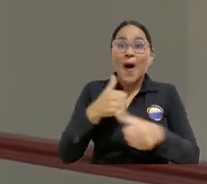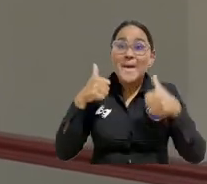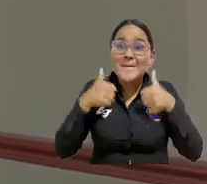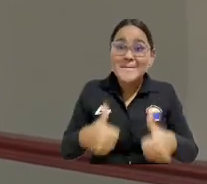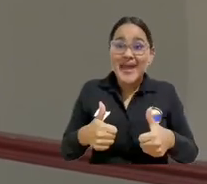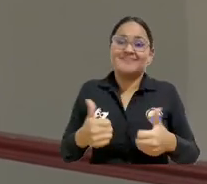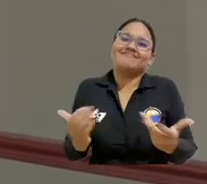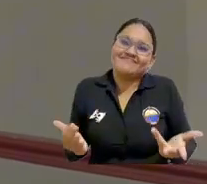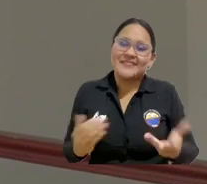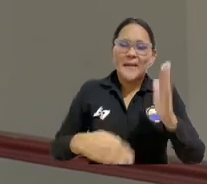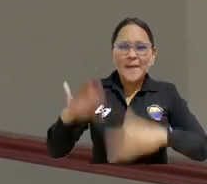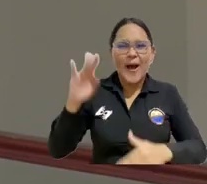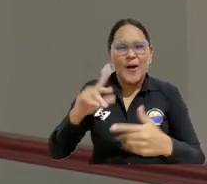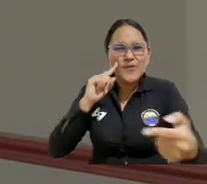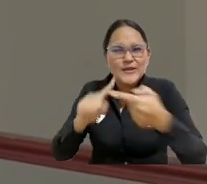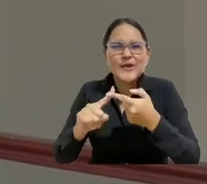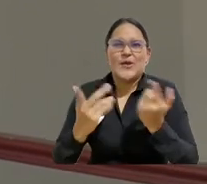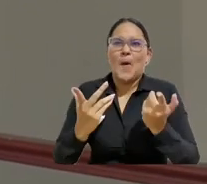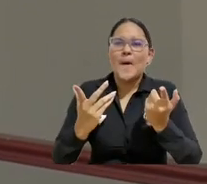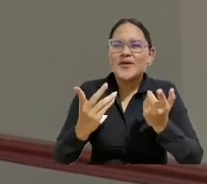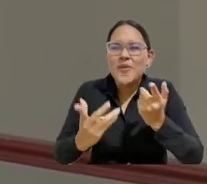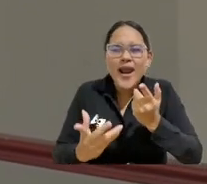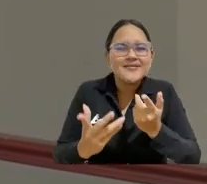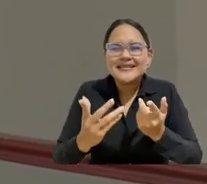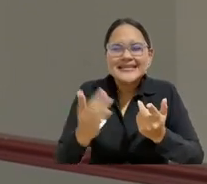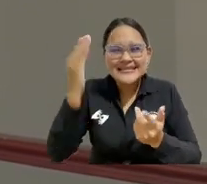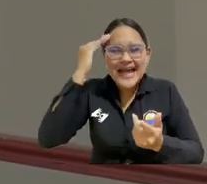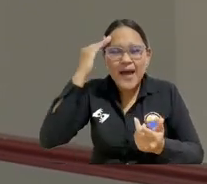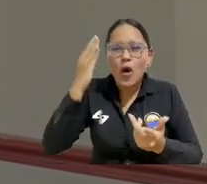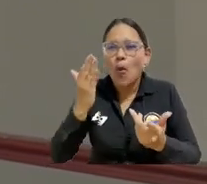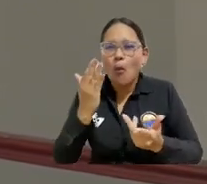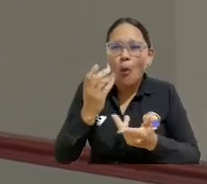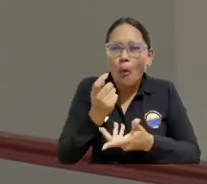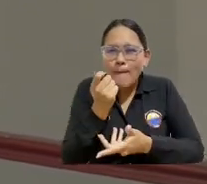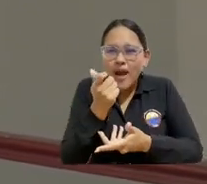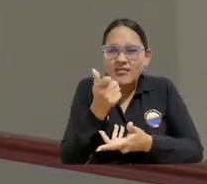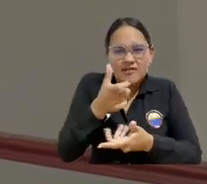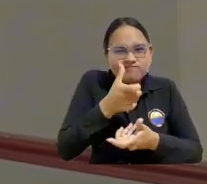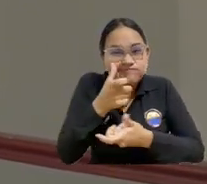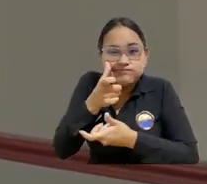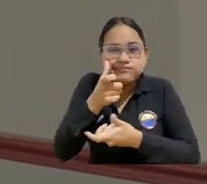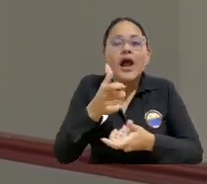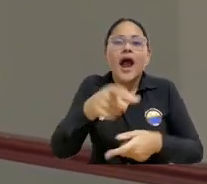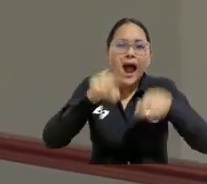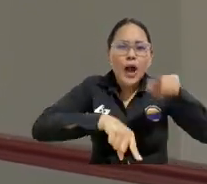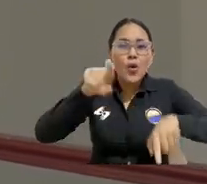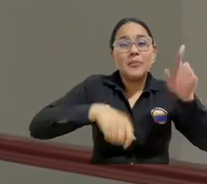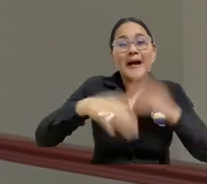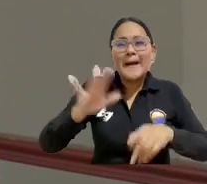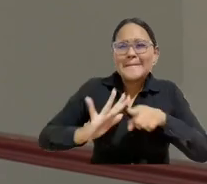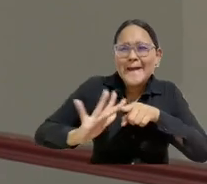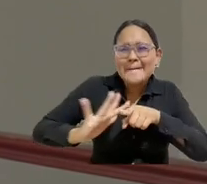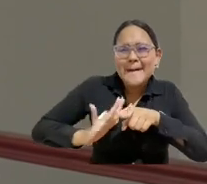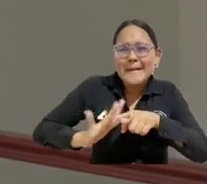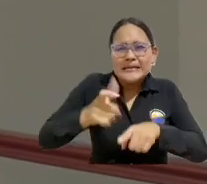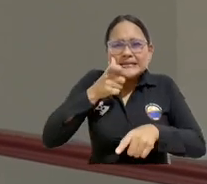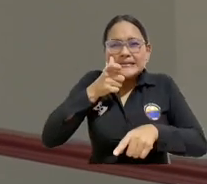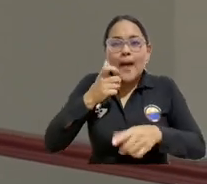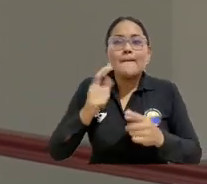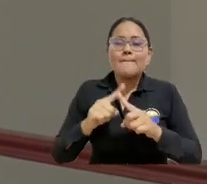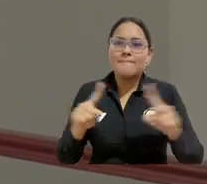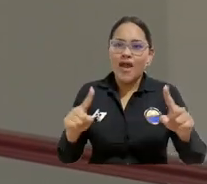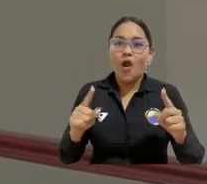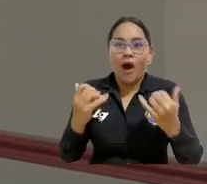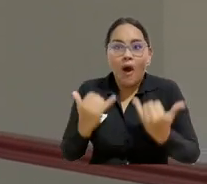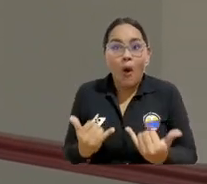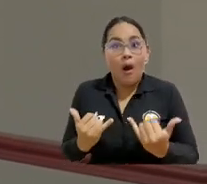que ha aprendido esta práctica de la función del control fiscal de manera empírica Y hoy pues ya tiene la